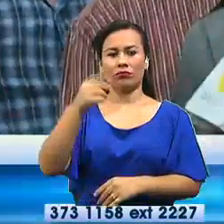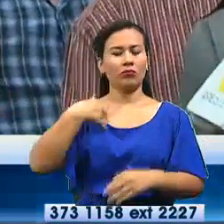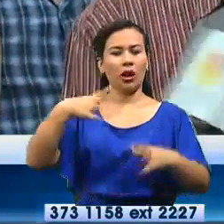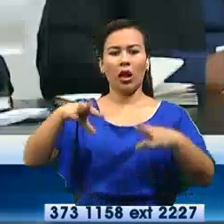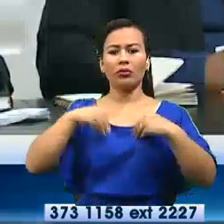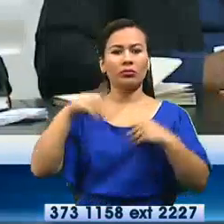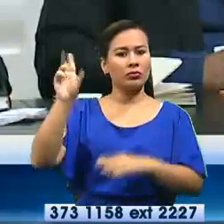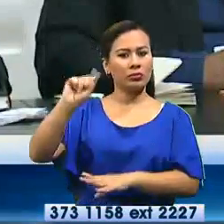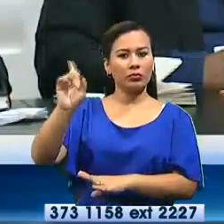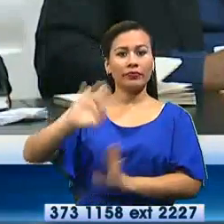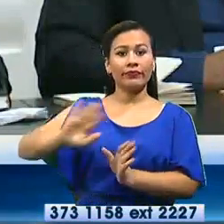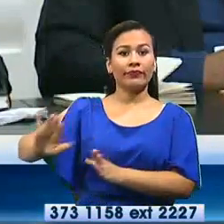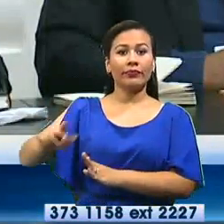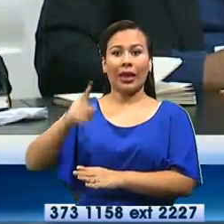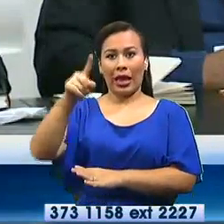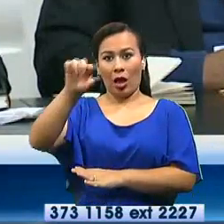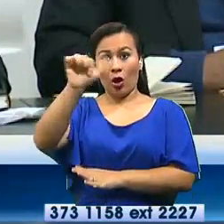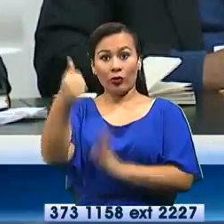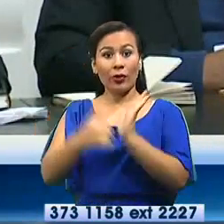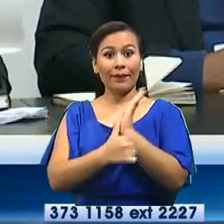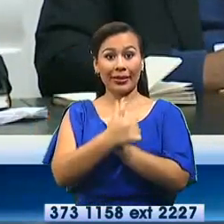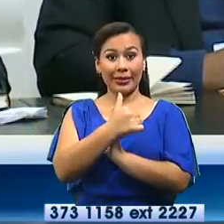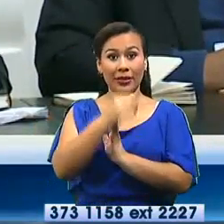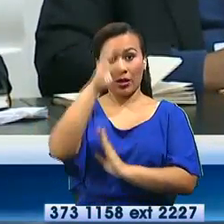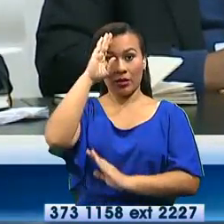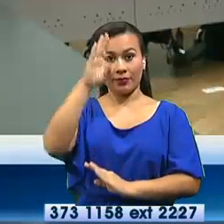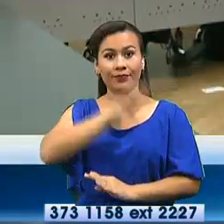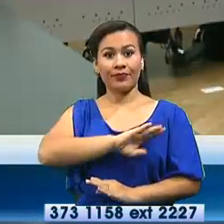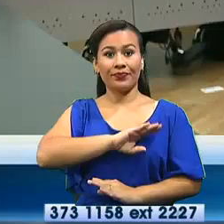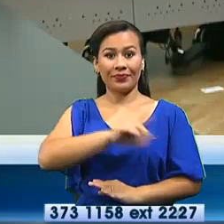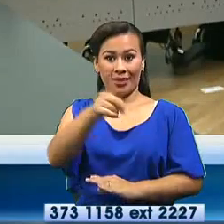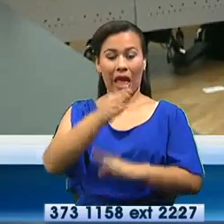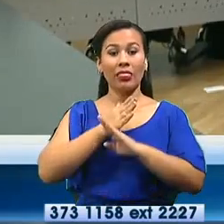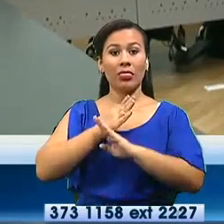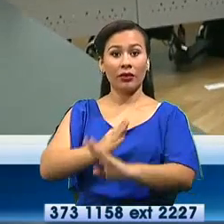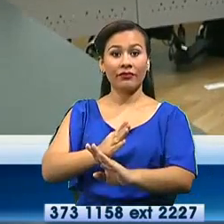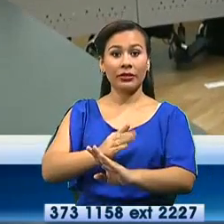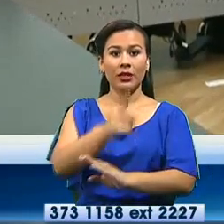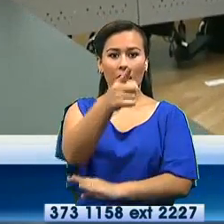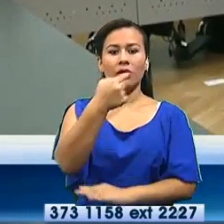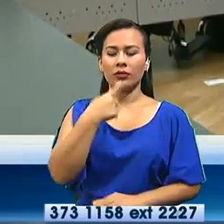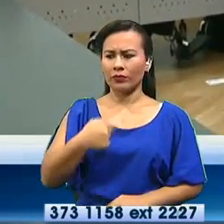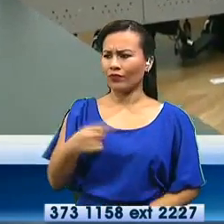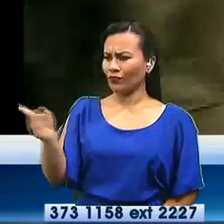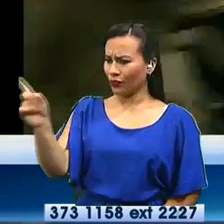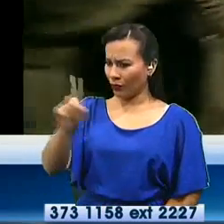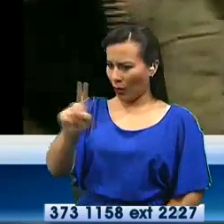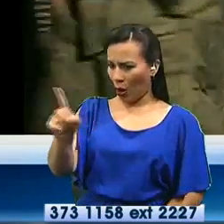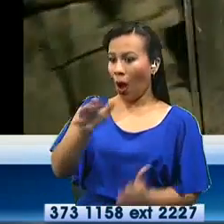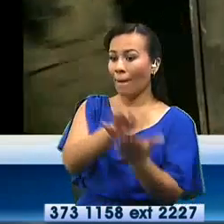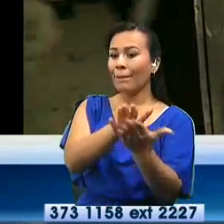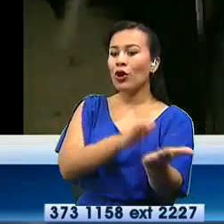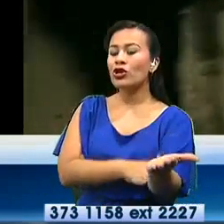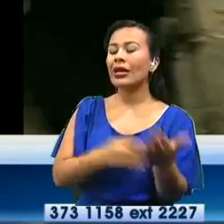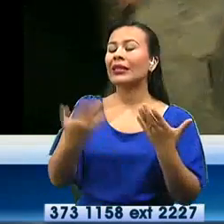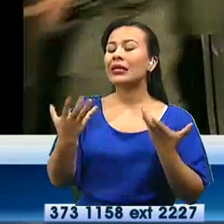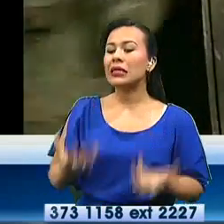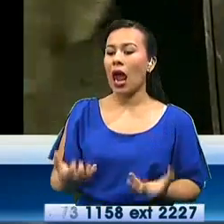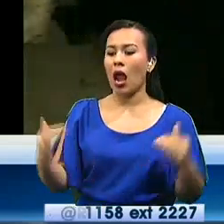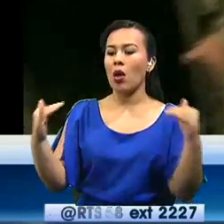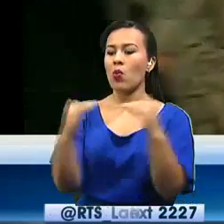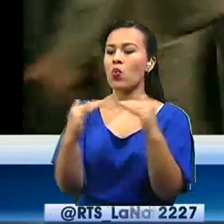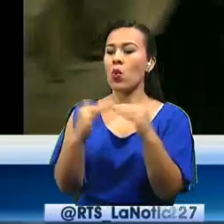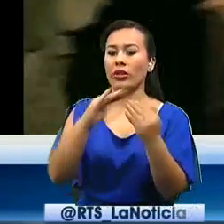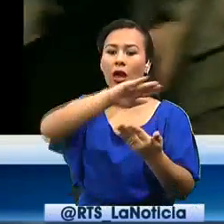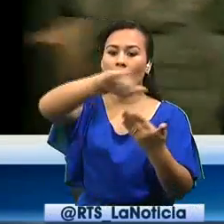realizadas. Cosa que desmiente el ministro de Defensa, quien salió al paso para defender el proyecto que dice busca la igualdad y la equidad dentro de